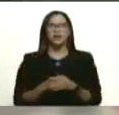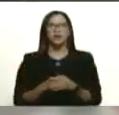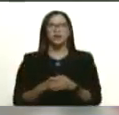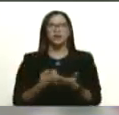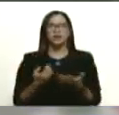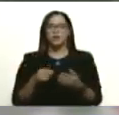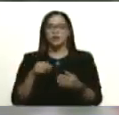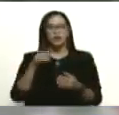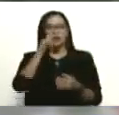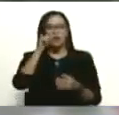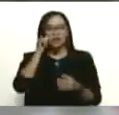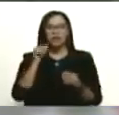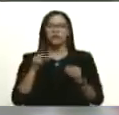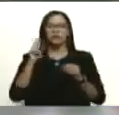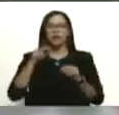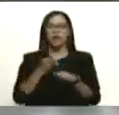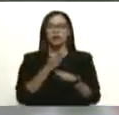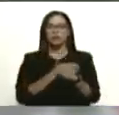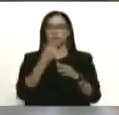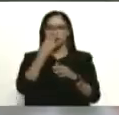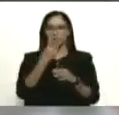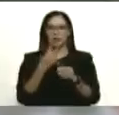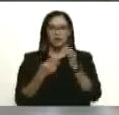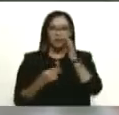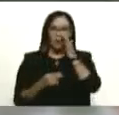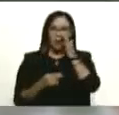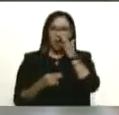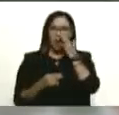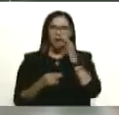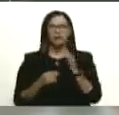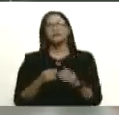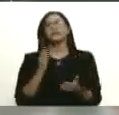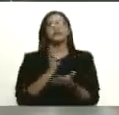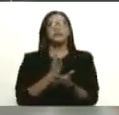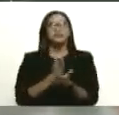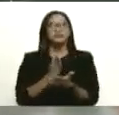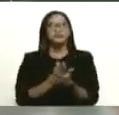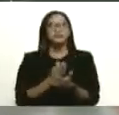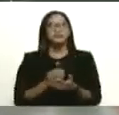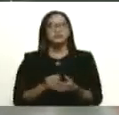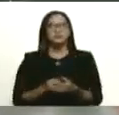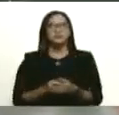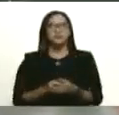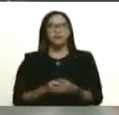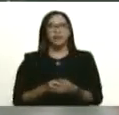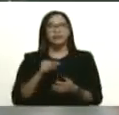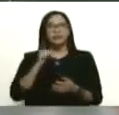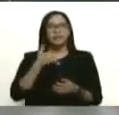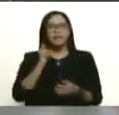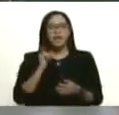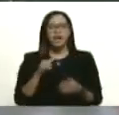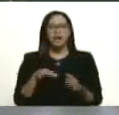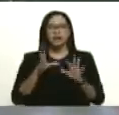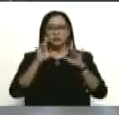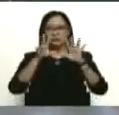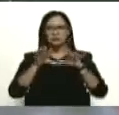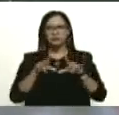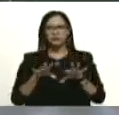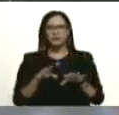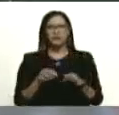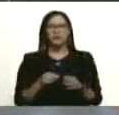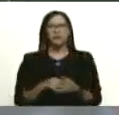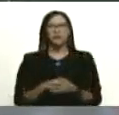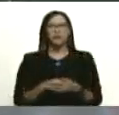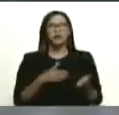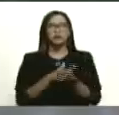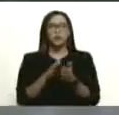antes vistas, tomas inéditas. ¿Pudiese explicarnos a qué se refiere? Sí, bueno, hay documentales emblemáticos sobre